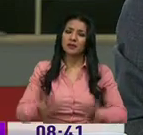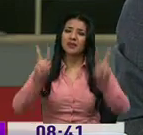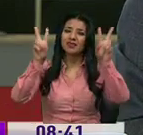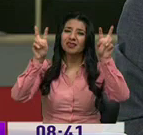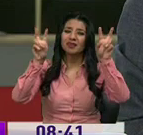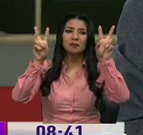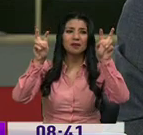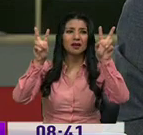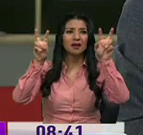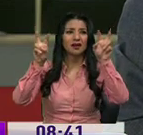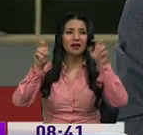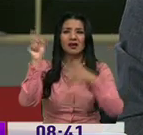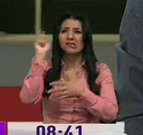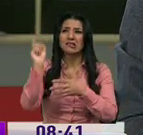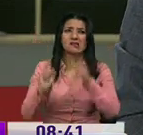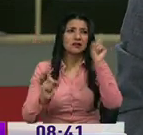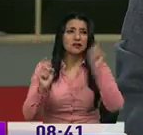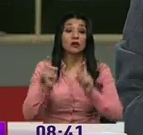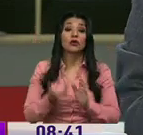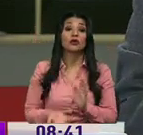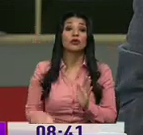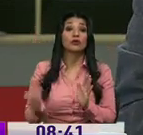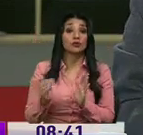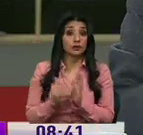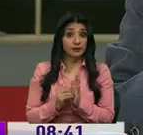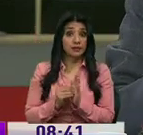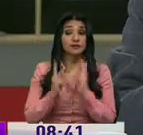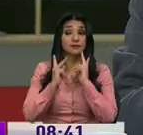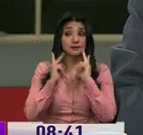de los garabatos, que otra vez